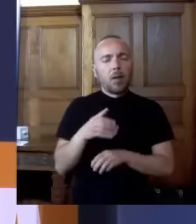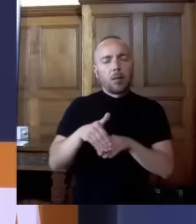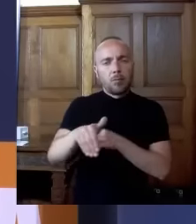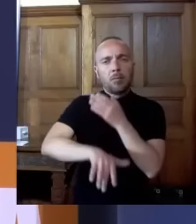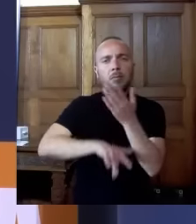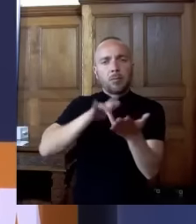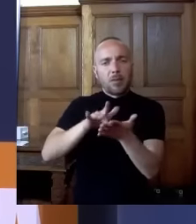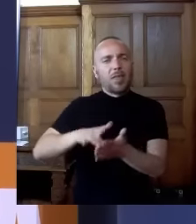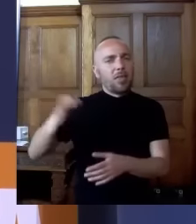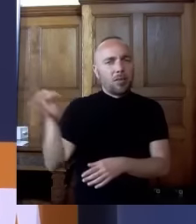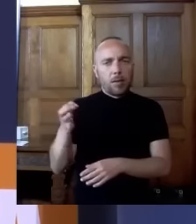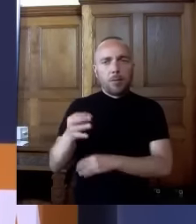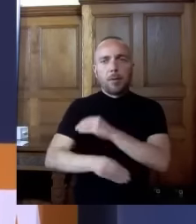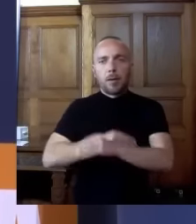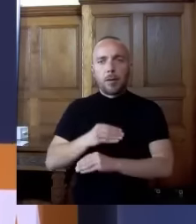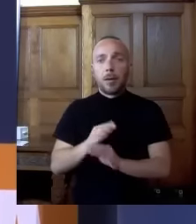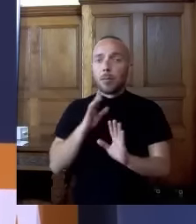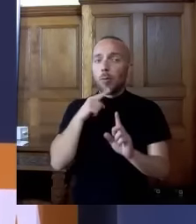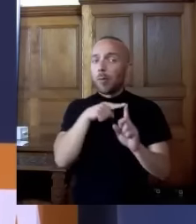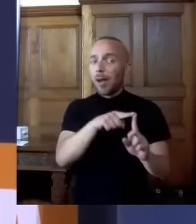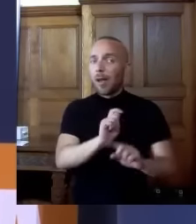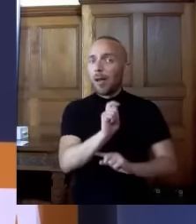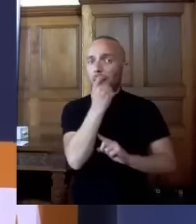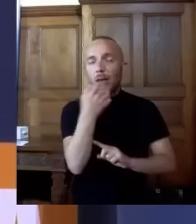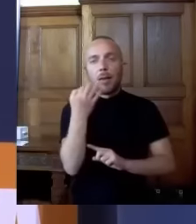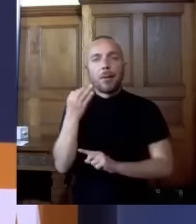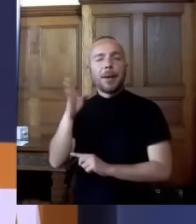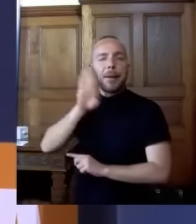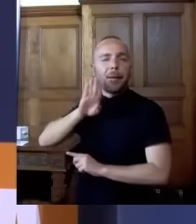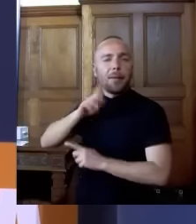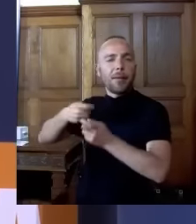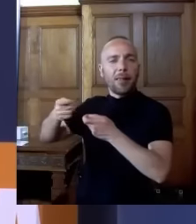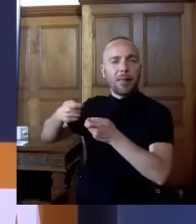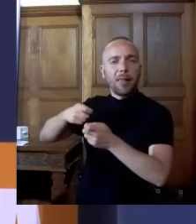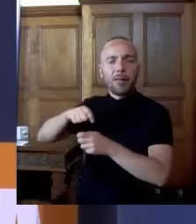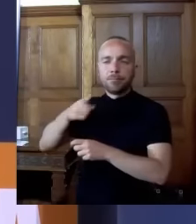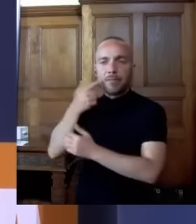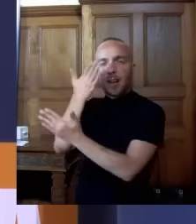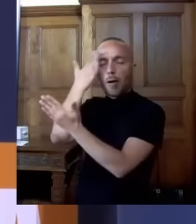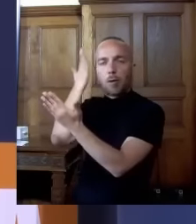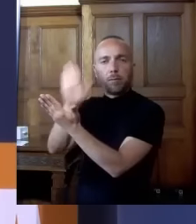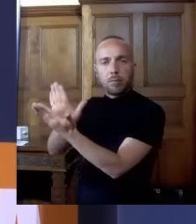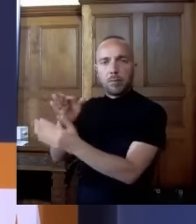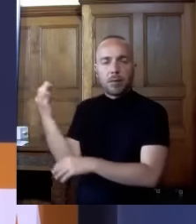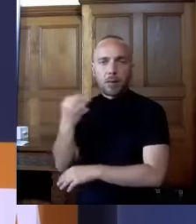egin behar duela B horrar nosk espul aur egin behar